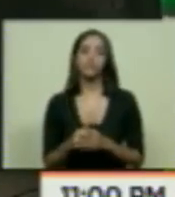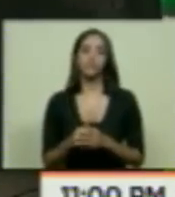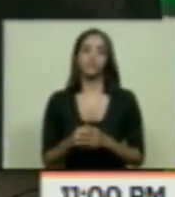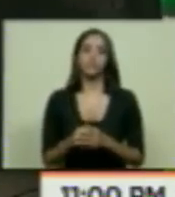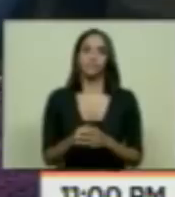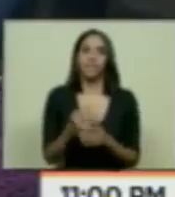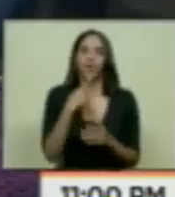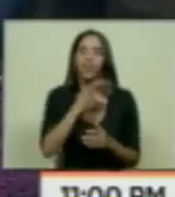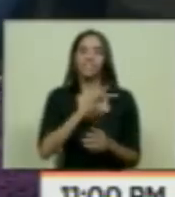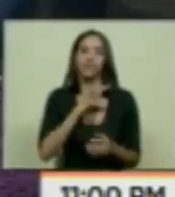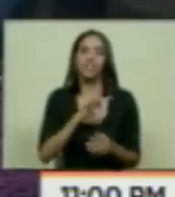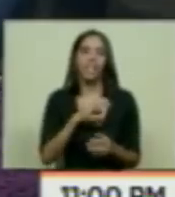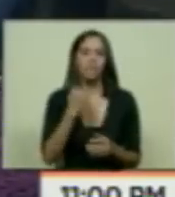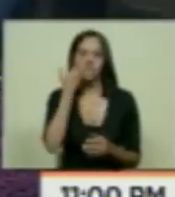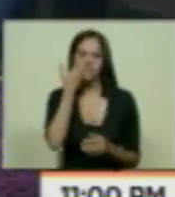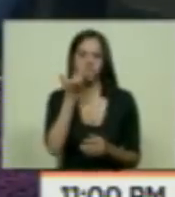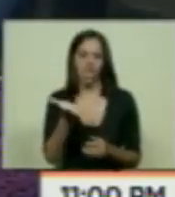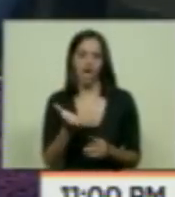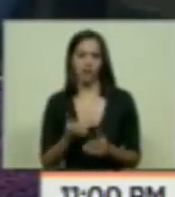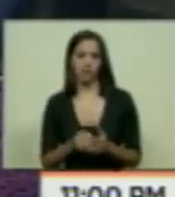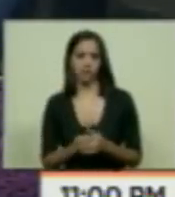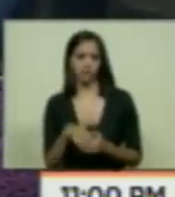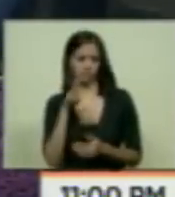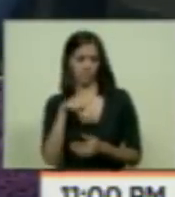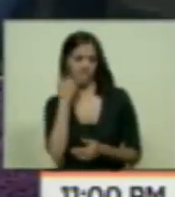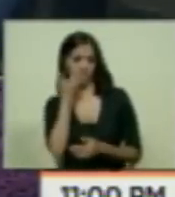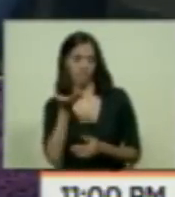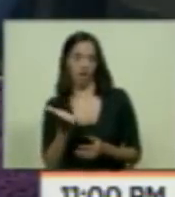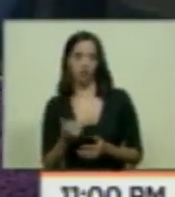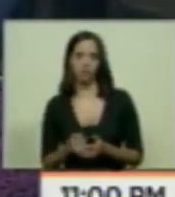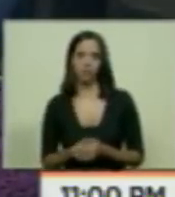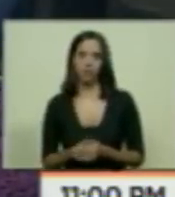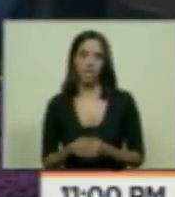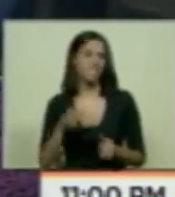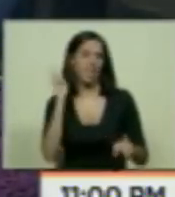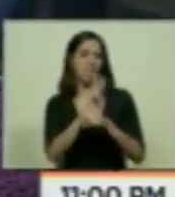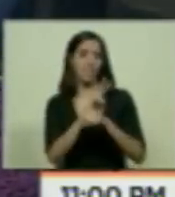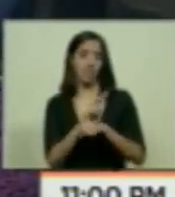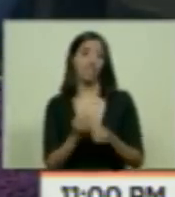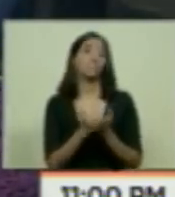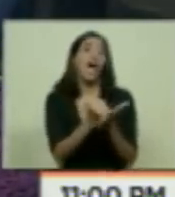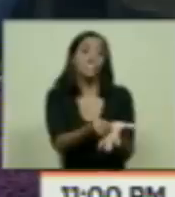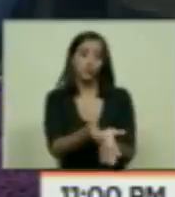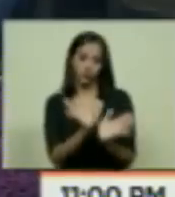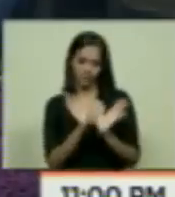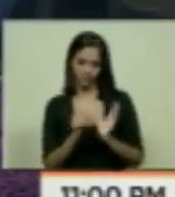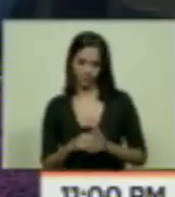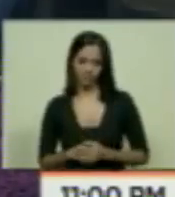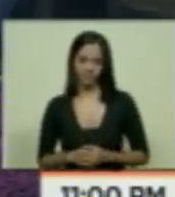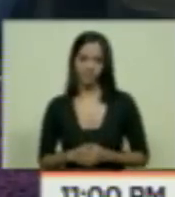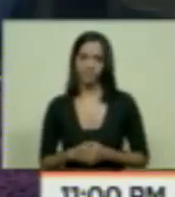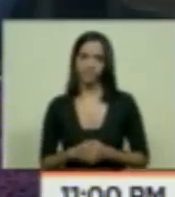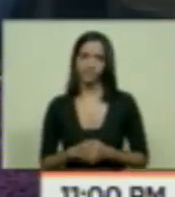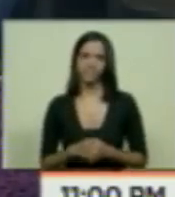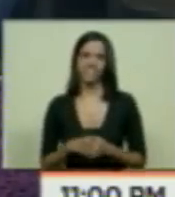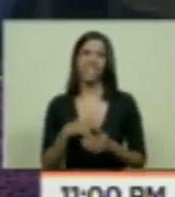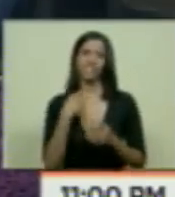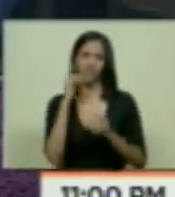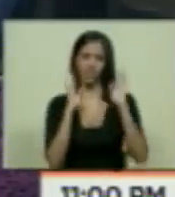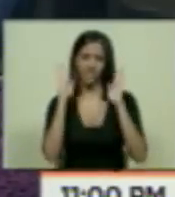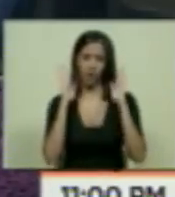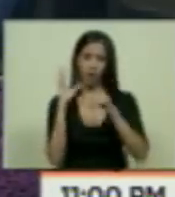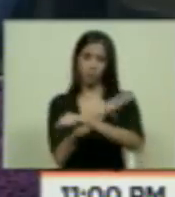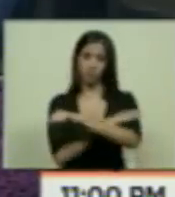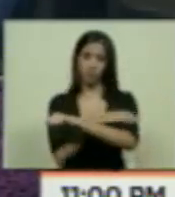le dijo a una señora que era muy fea y que si a ella la violaban le hacían un favor, el candidato de la derecha.